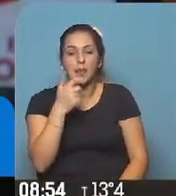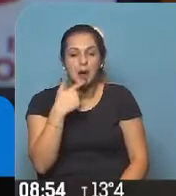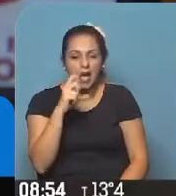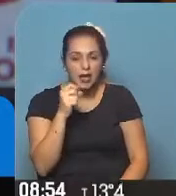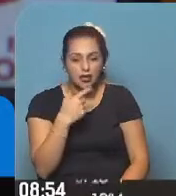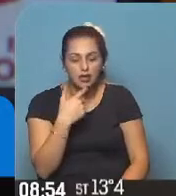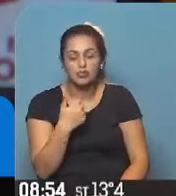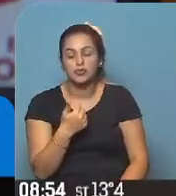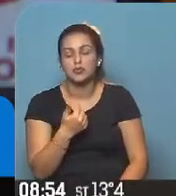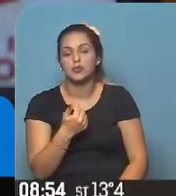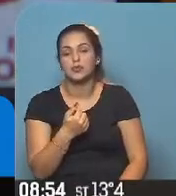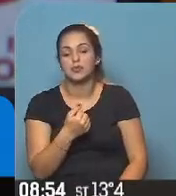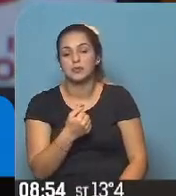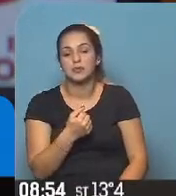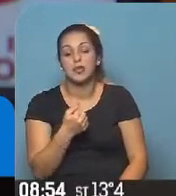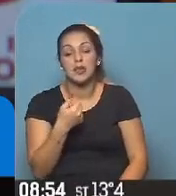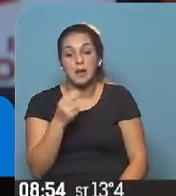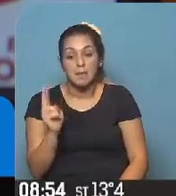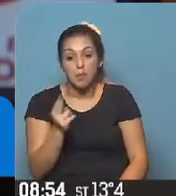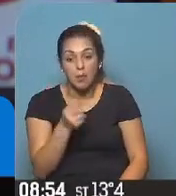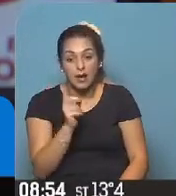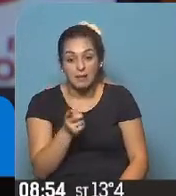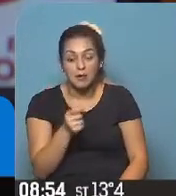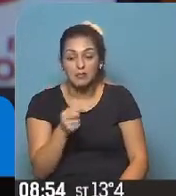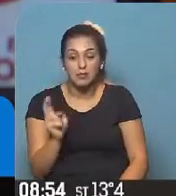los que mueren durante la matanza